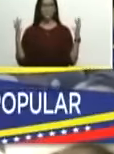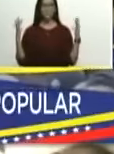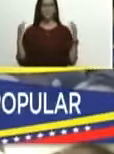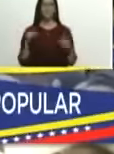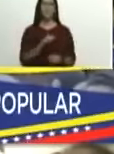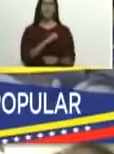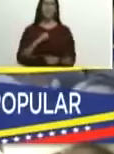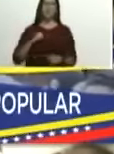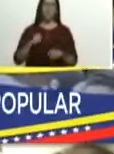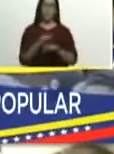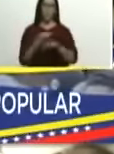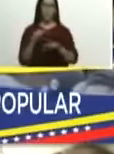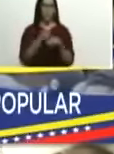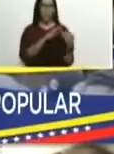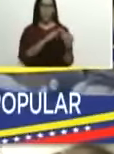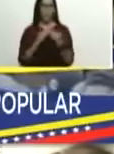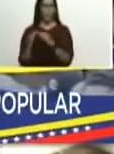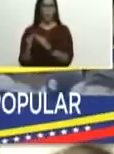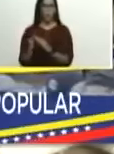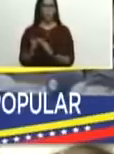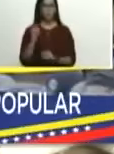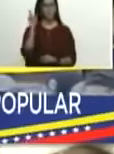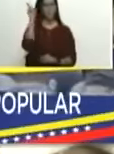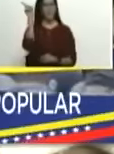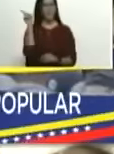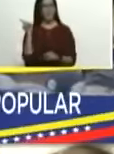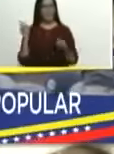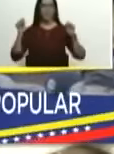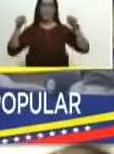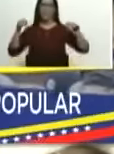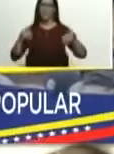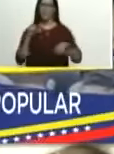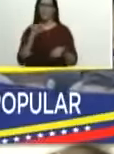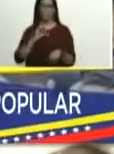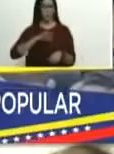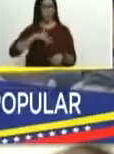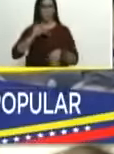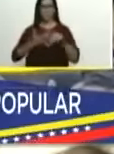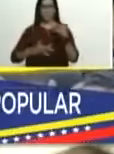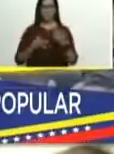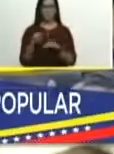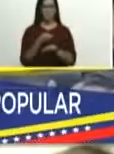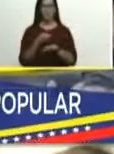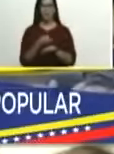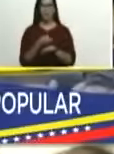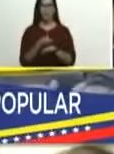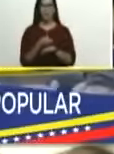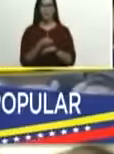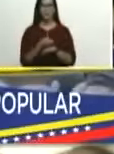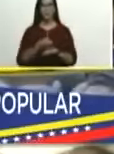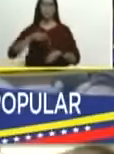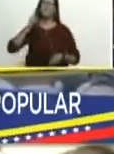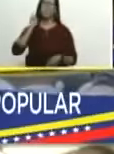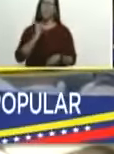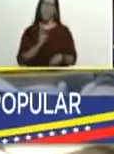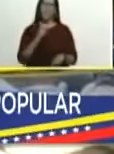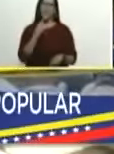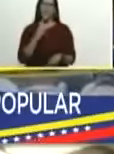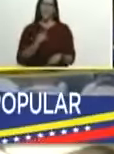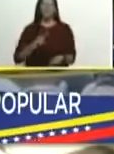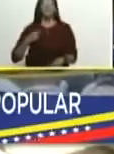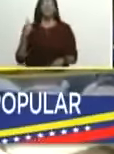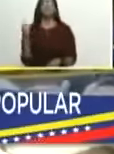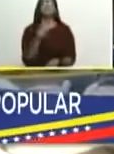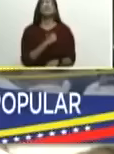Somos el gobierno comunal. Aquel que en este momento no se sienta gobierno, pues déjeme decirle que